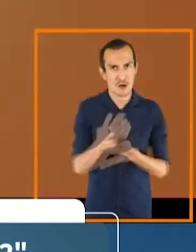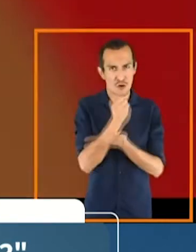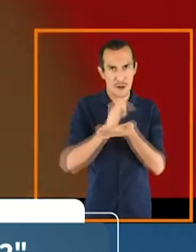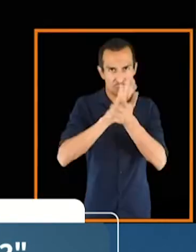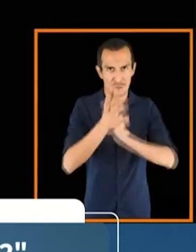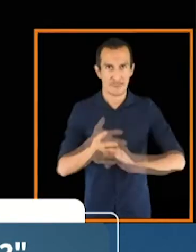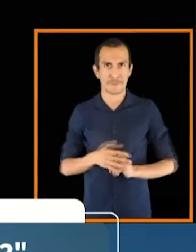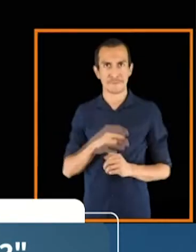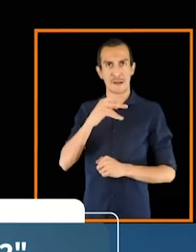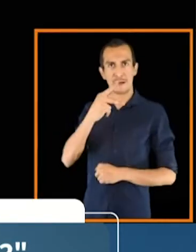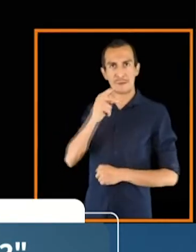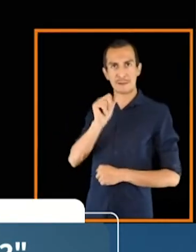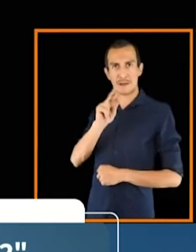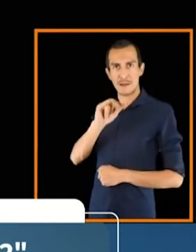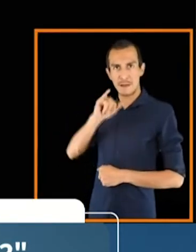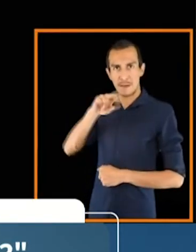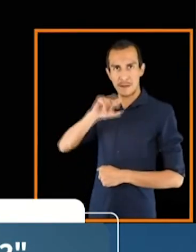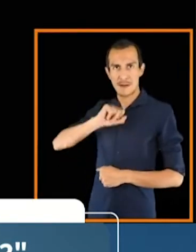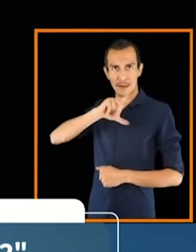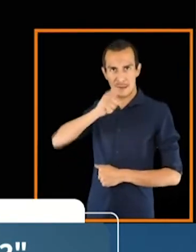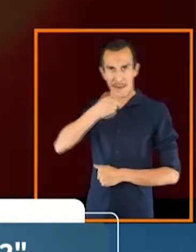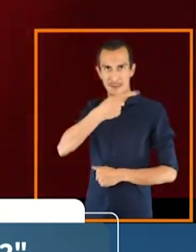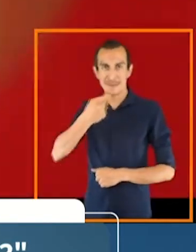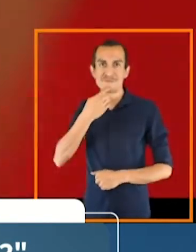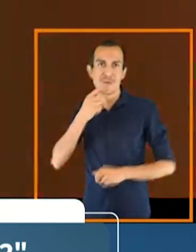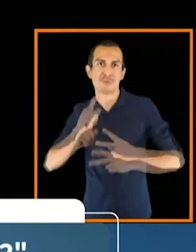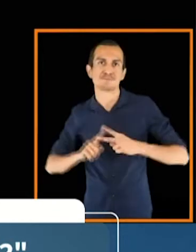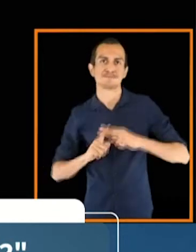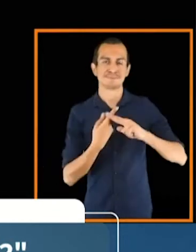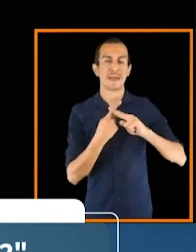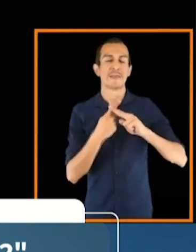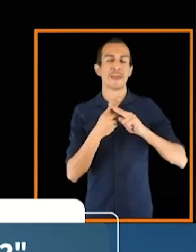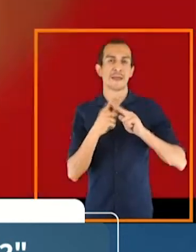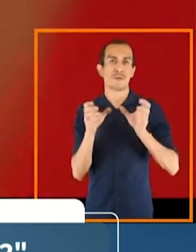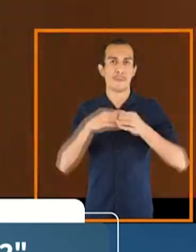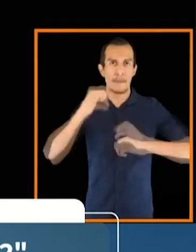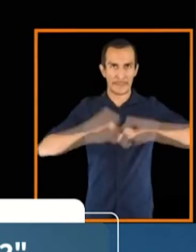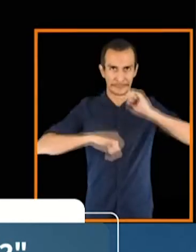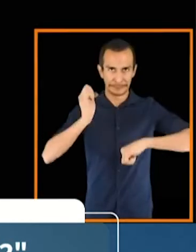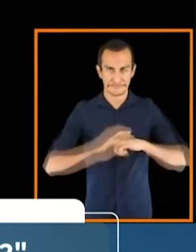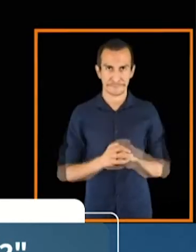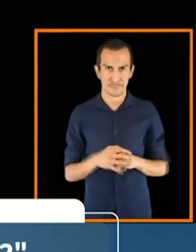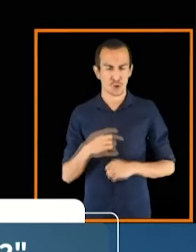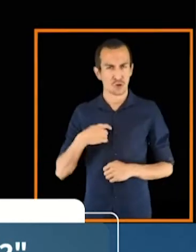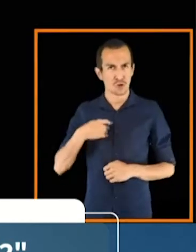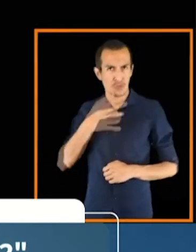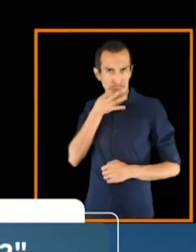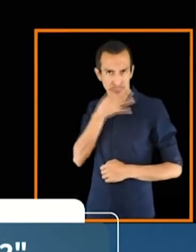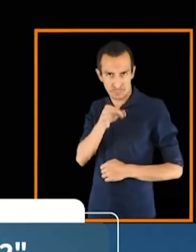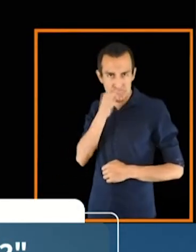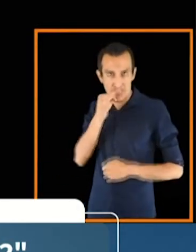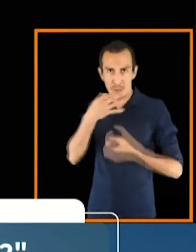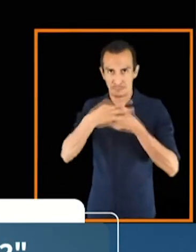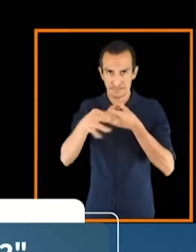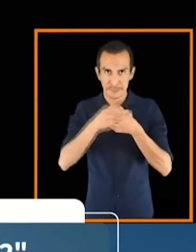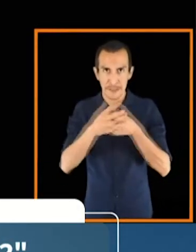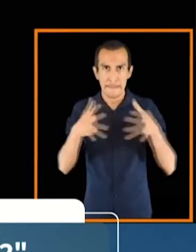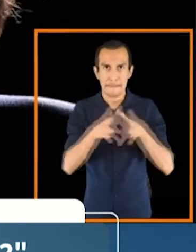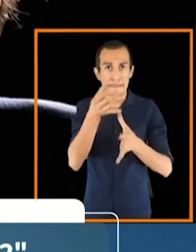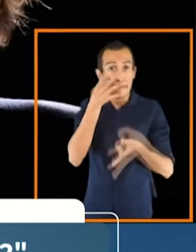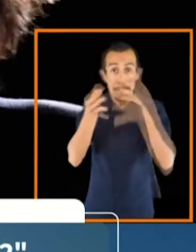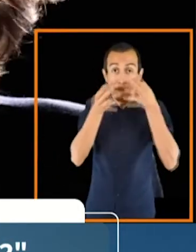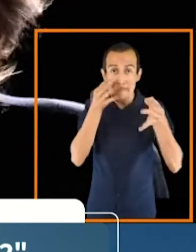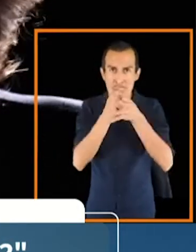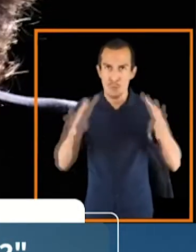la charcutería de Curacautín. Voy a Sí. ayudarme. Y Cecina